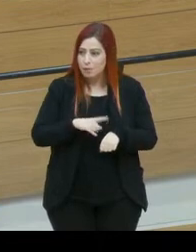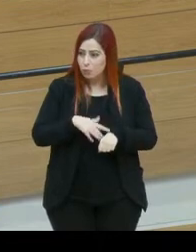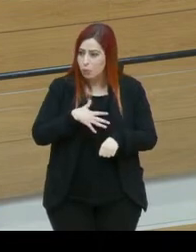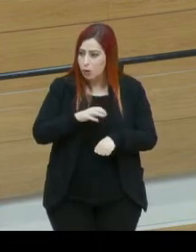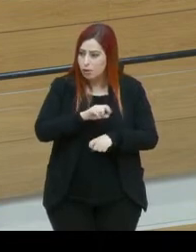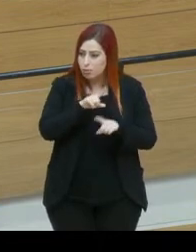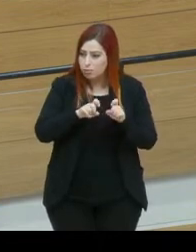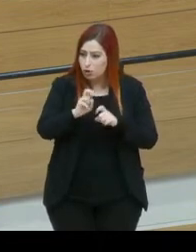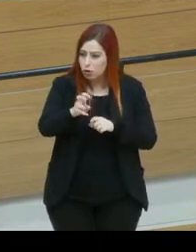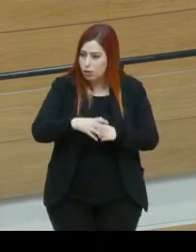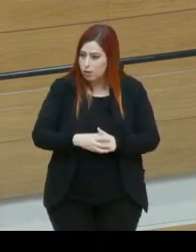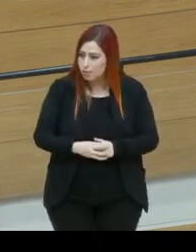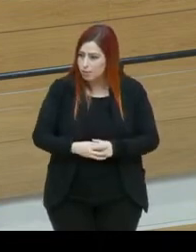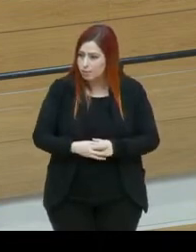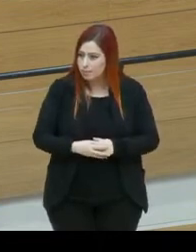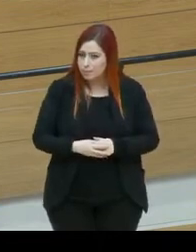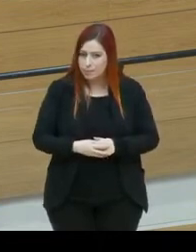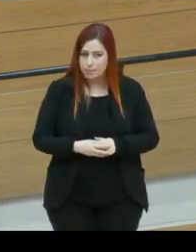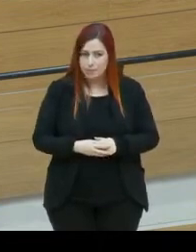pregunta?